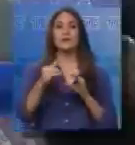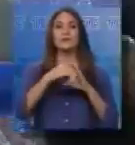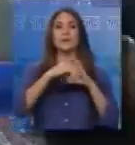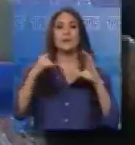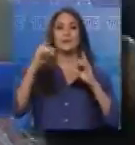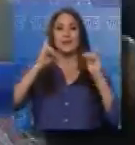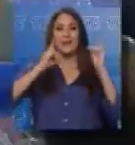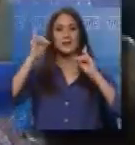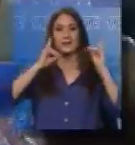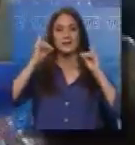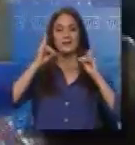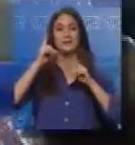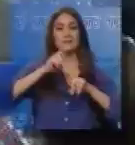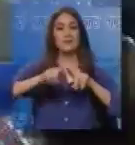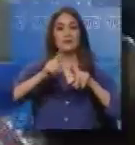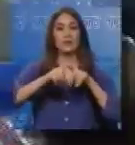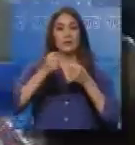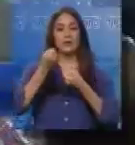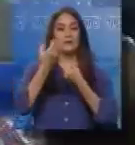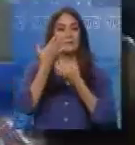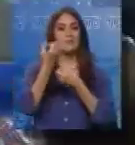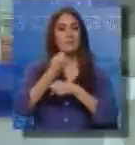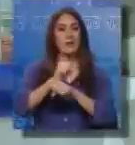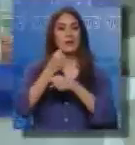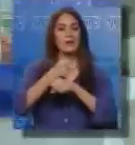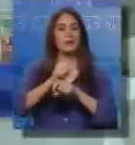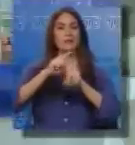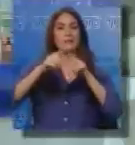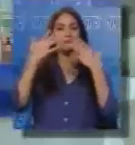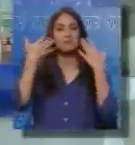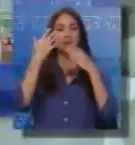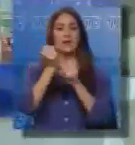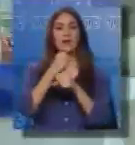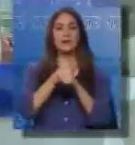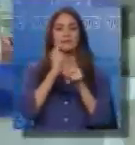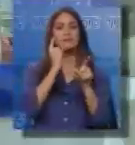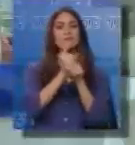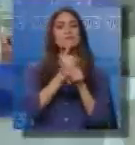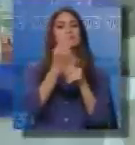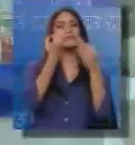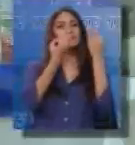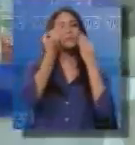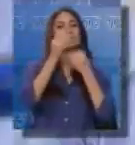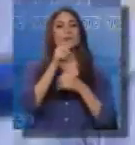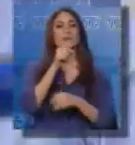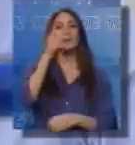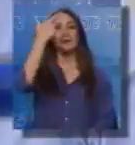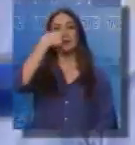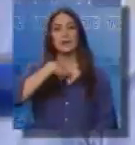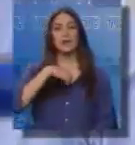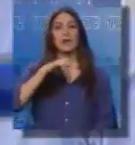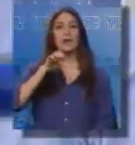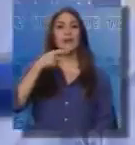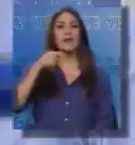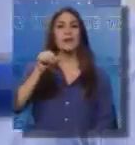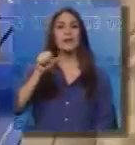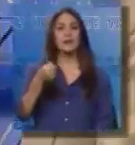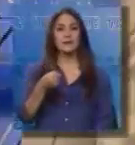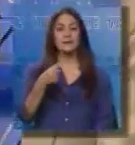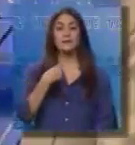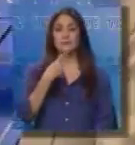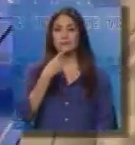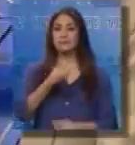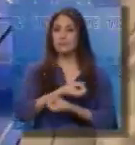Elena. Artesanos, emprendedores, micro y pequeños empresarios participaron del encuentro encabezado por el ministro Eduardo Egas, quien expresó que